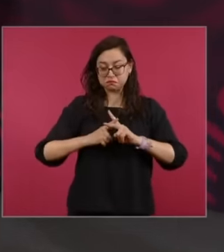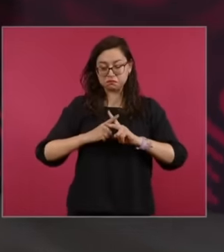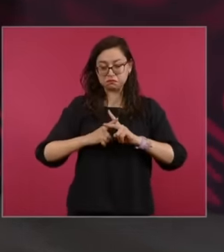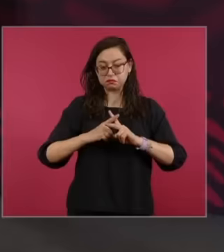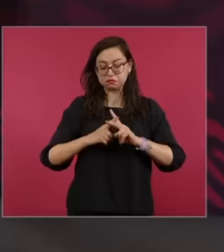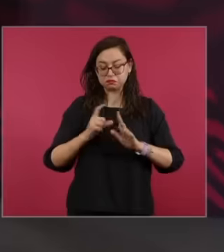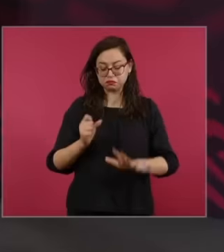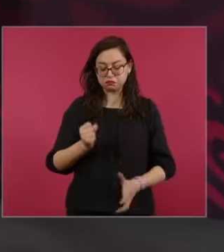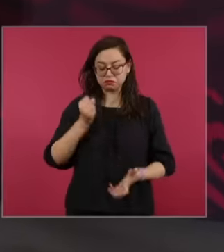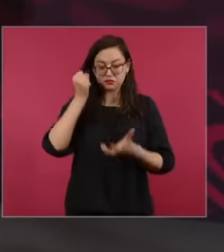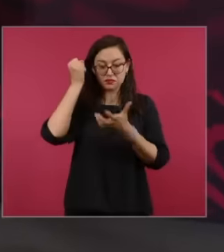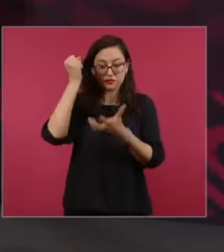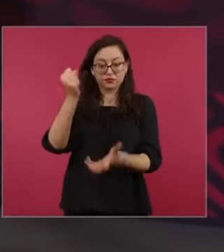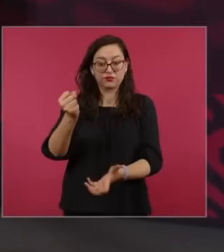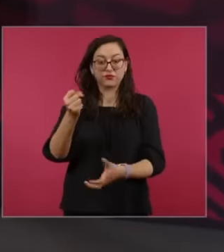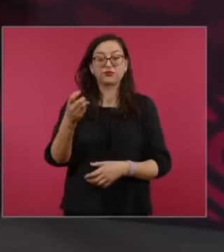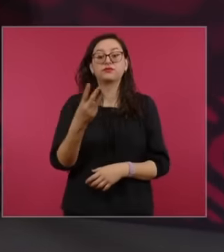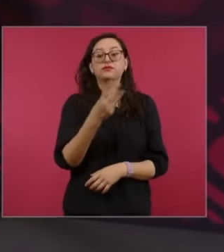un presupuesto de